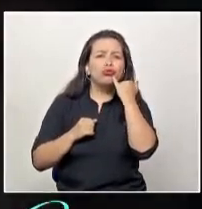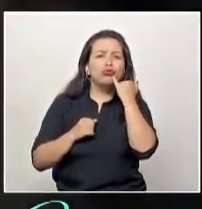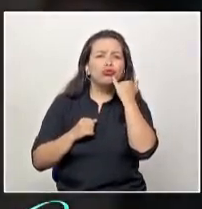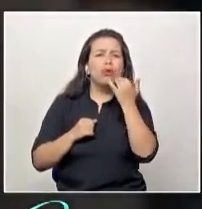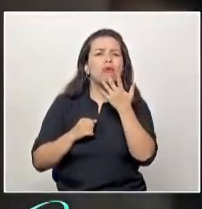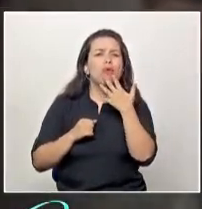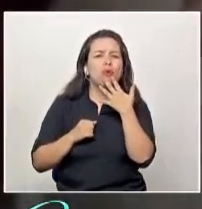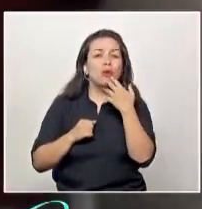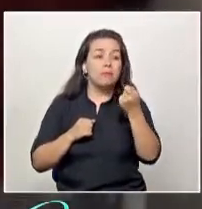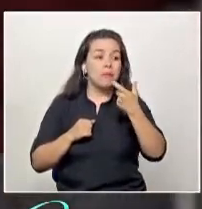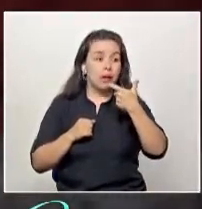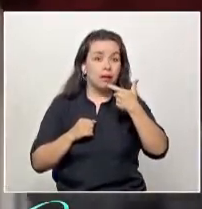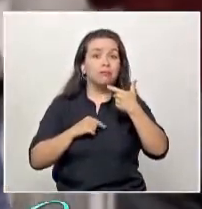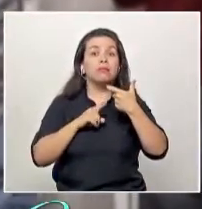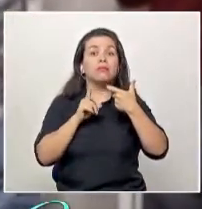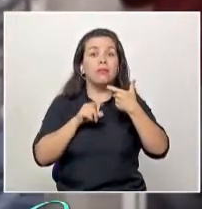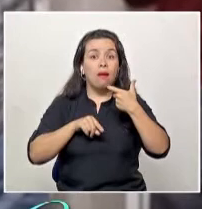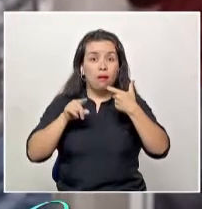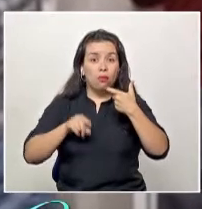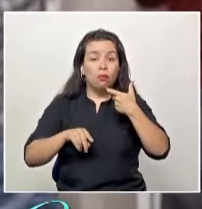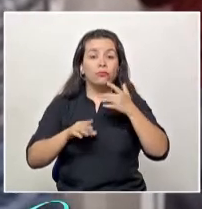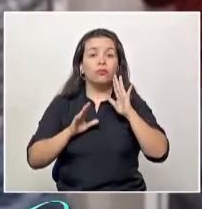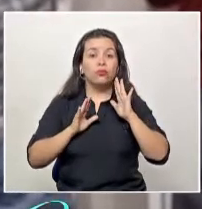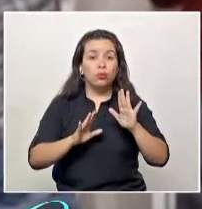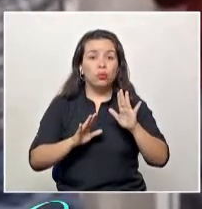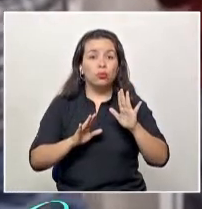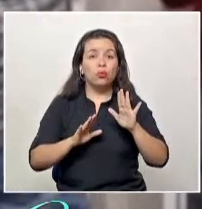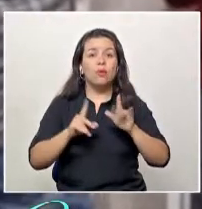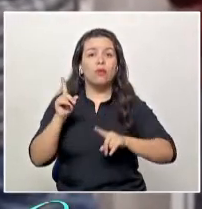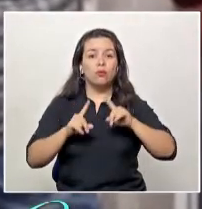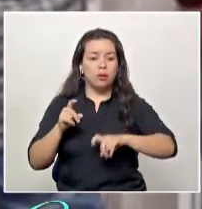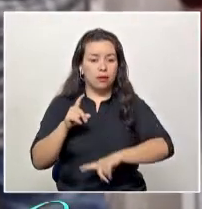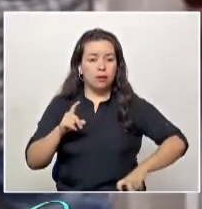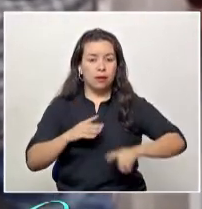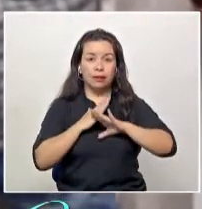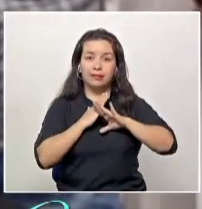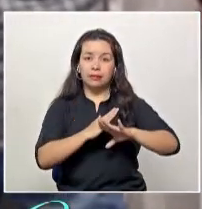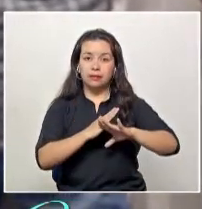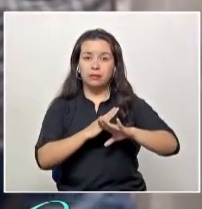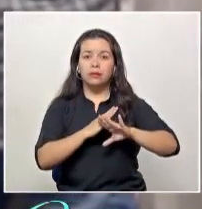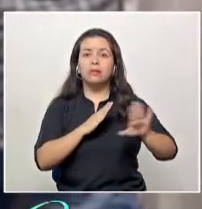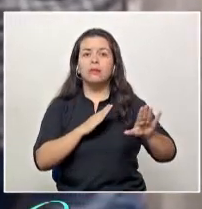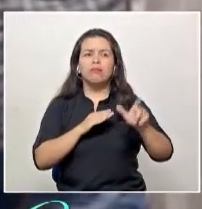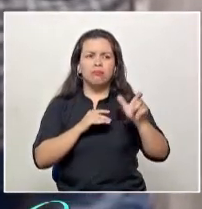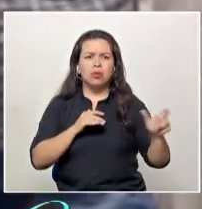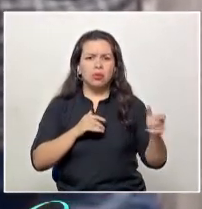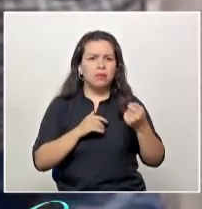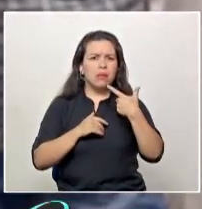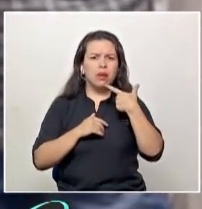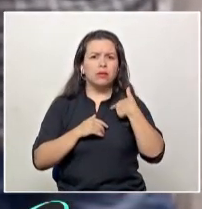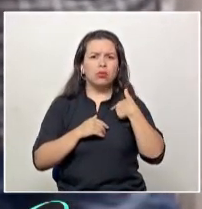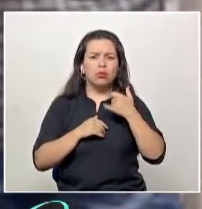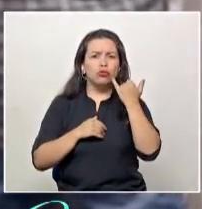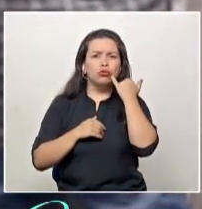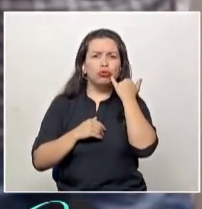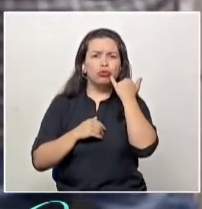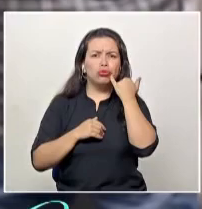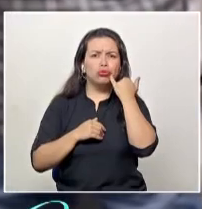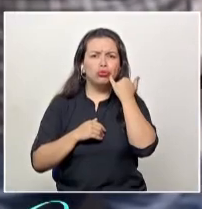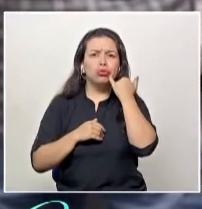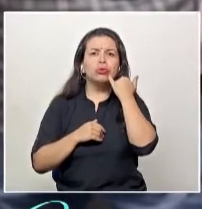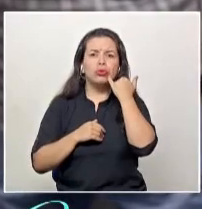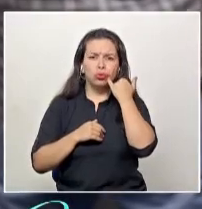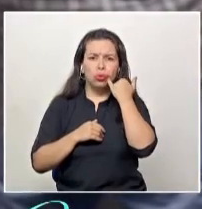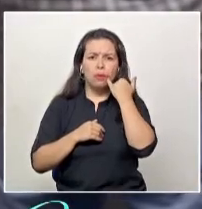Hay medicamentos, hay un antiparasitario que la gente toma y la orina se pone